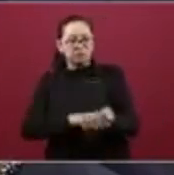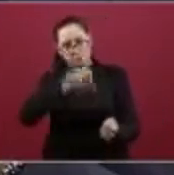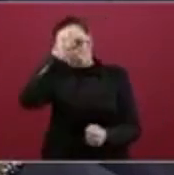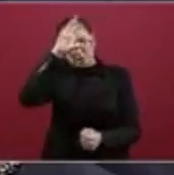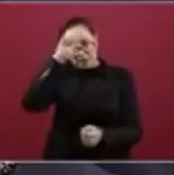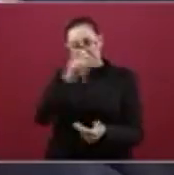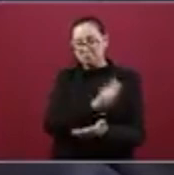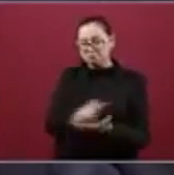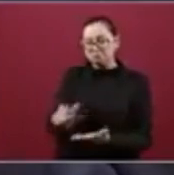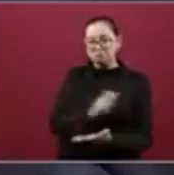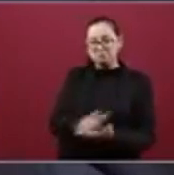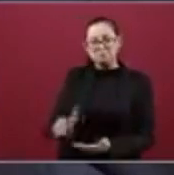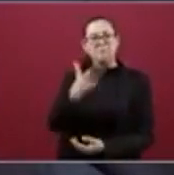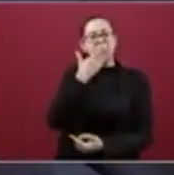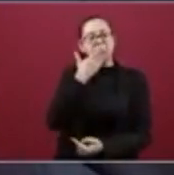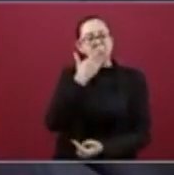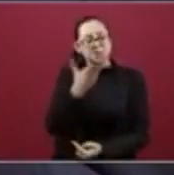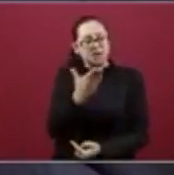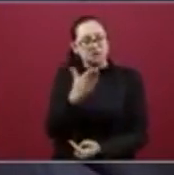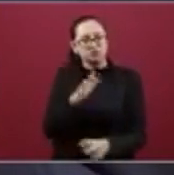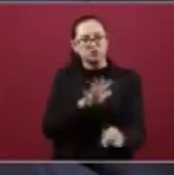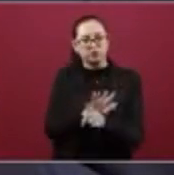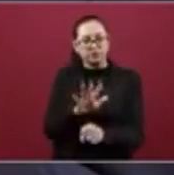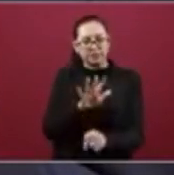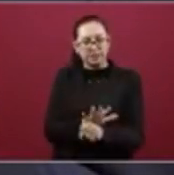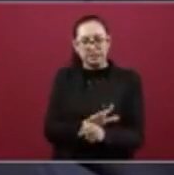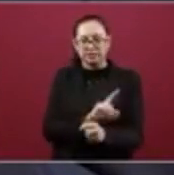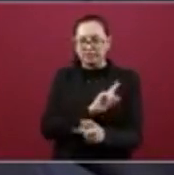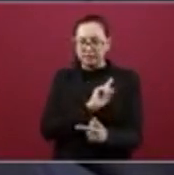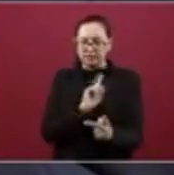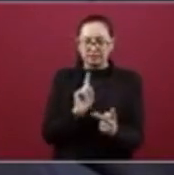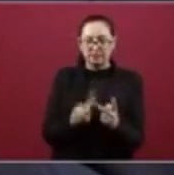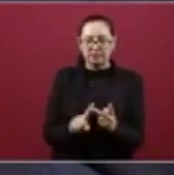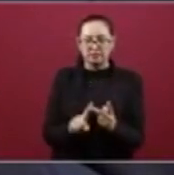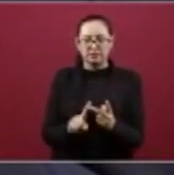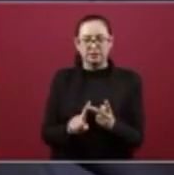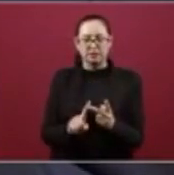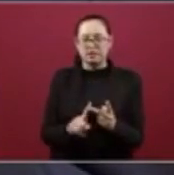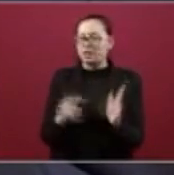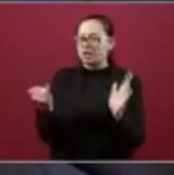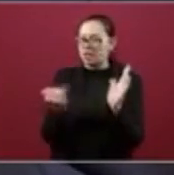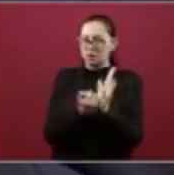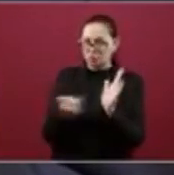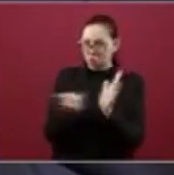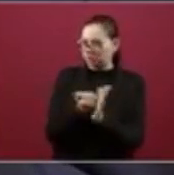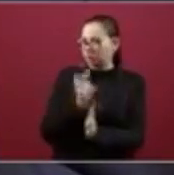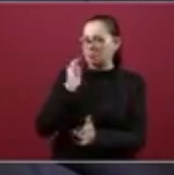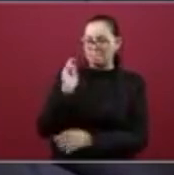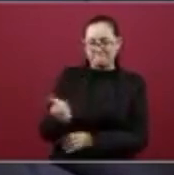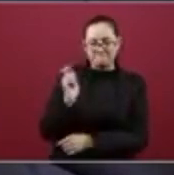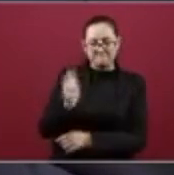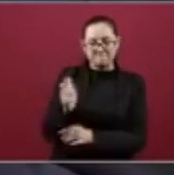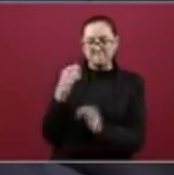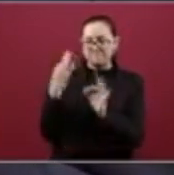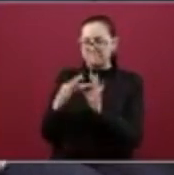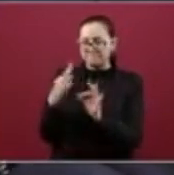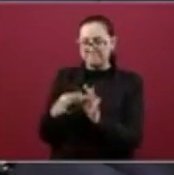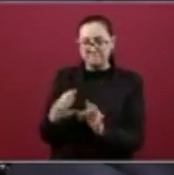¿sí?, que paguen la misma cantidad de impuestos que pagan allá